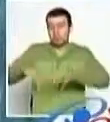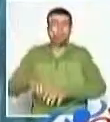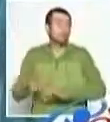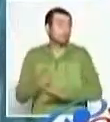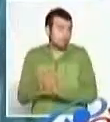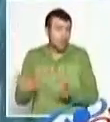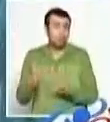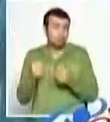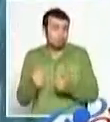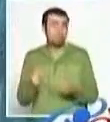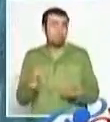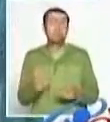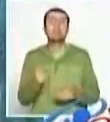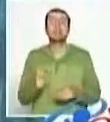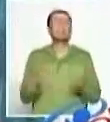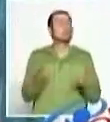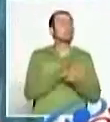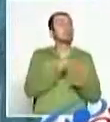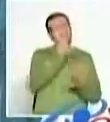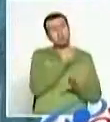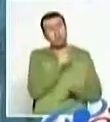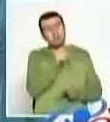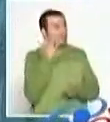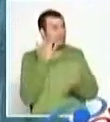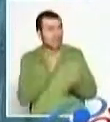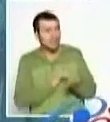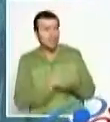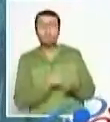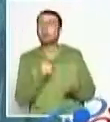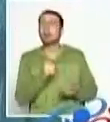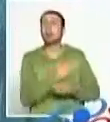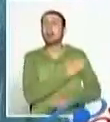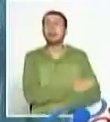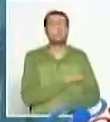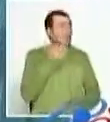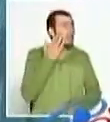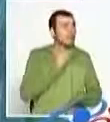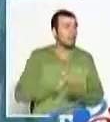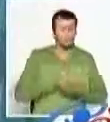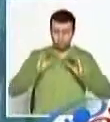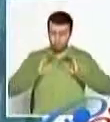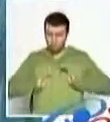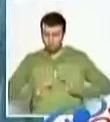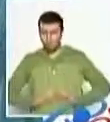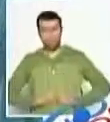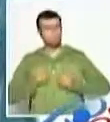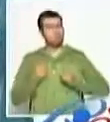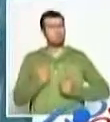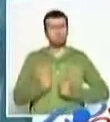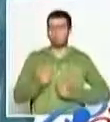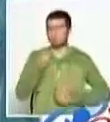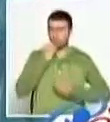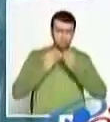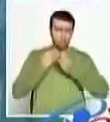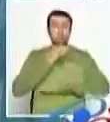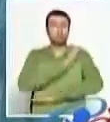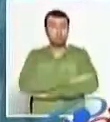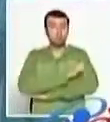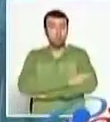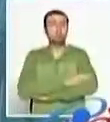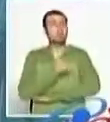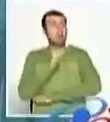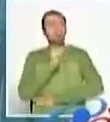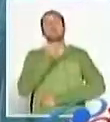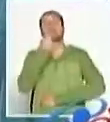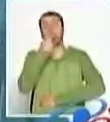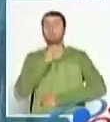terreno, si no limpiamos esa zona, el paciente no va a responder de la misma manera. y nos ha pasado casos curiosos con